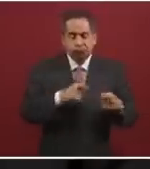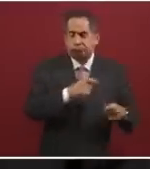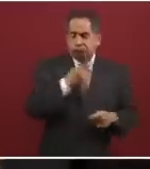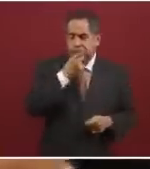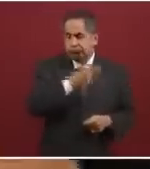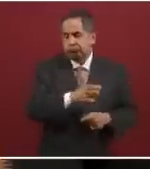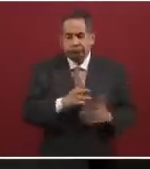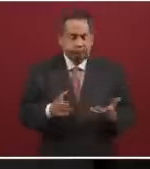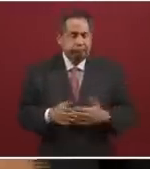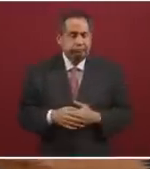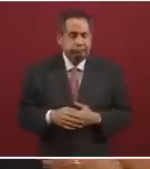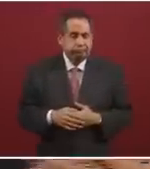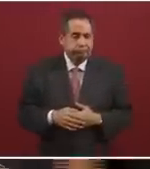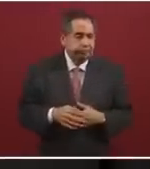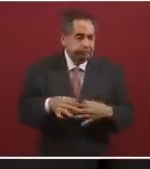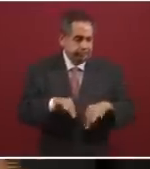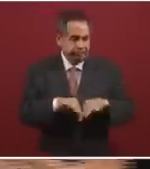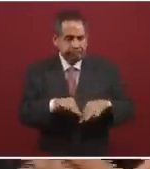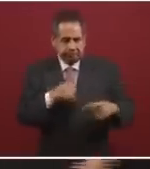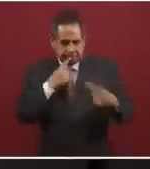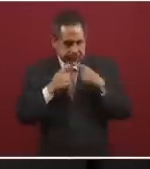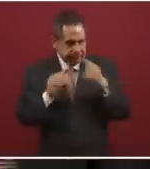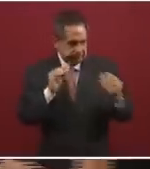porque es importante el debate,